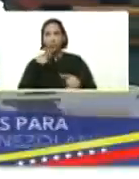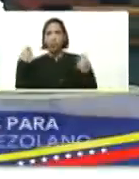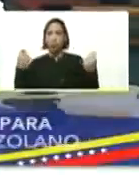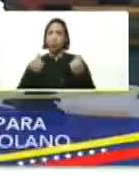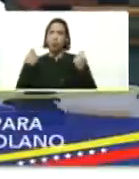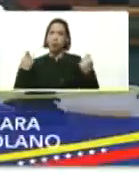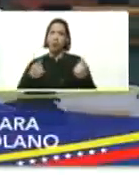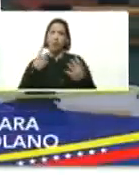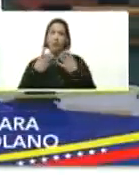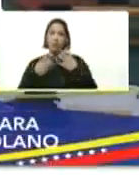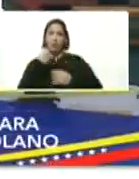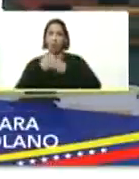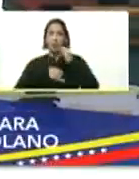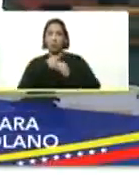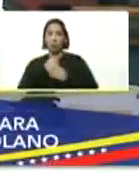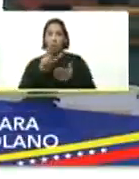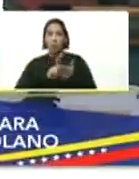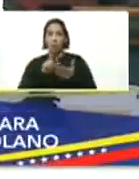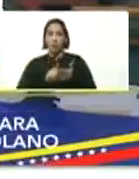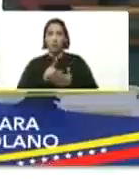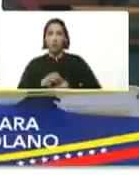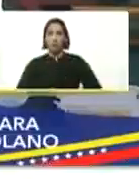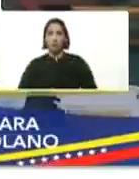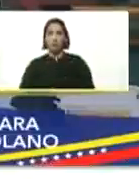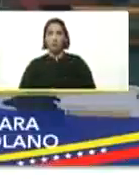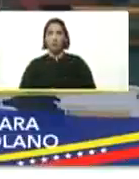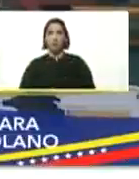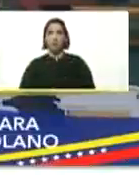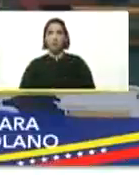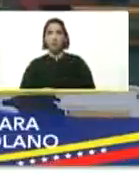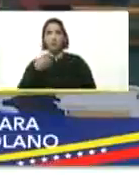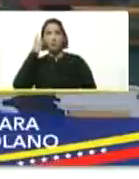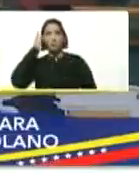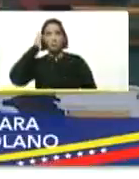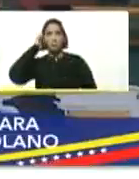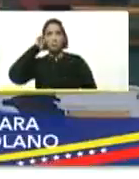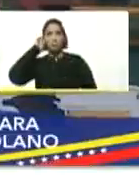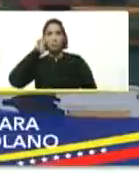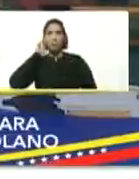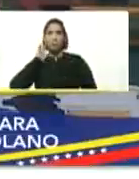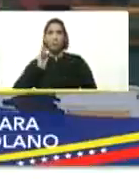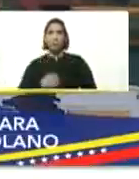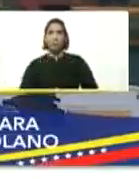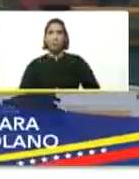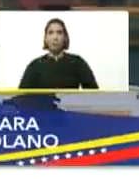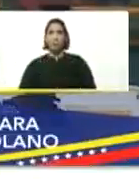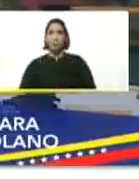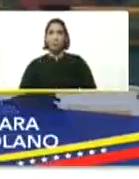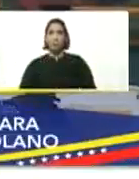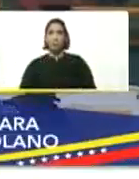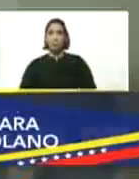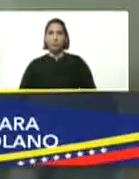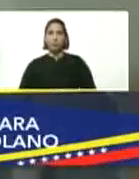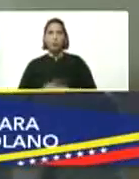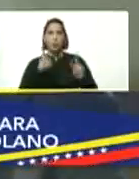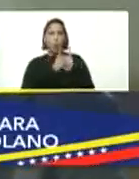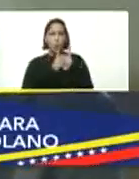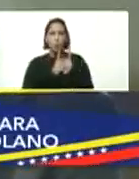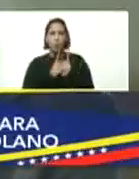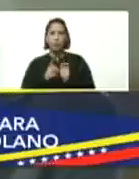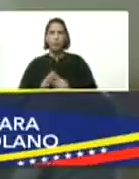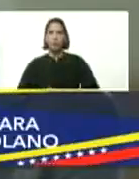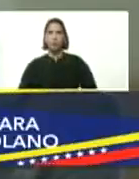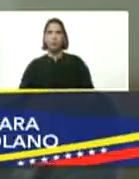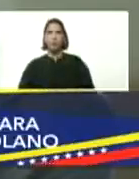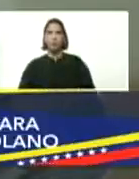jornada de la Feria Internacional del Libro. Bienvenido, profesor. Sí. Gracias, Nicolás. Voy a ser muy corto